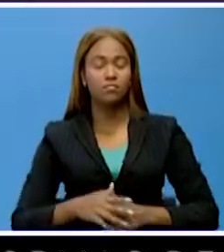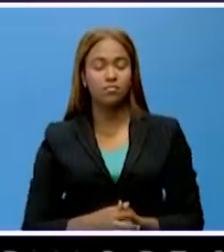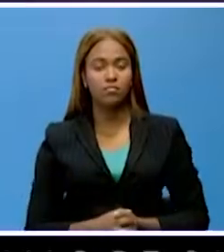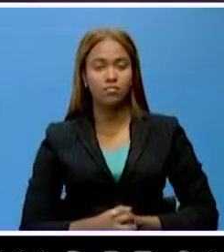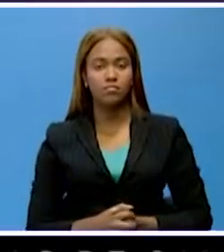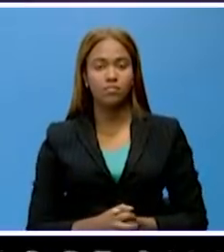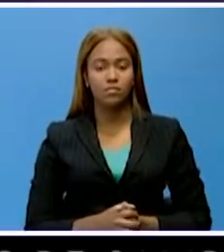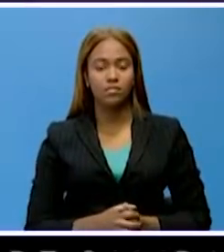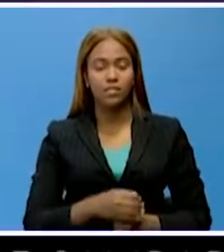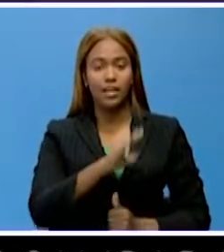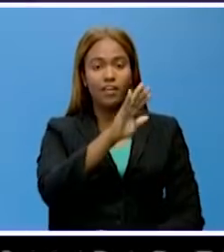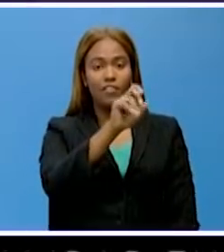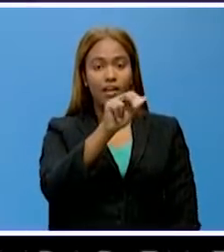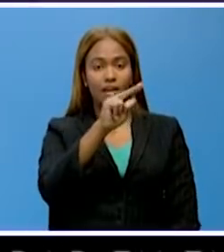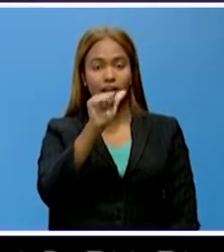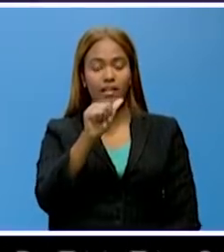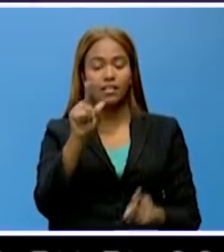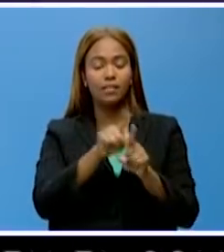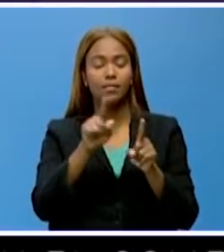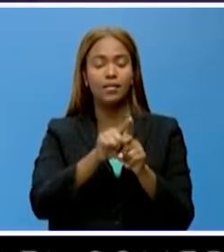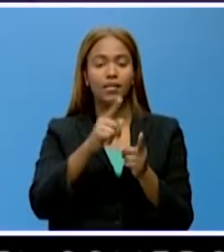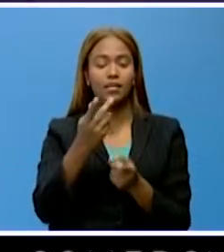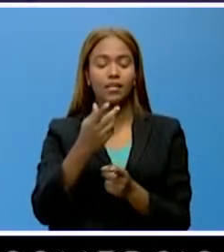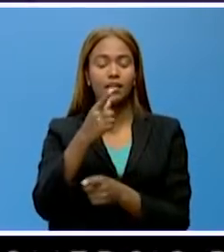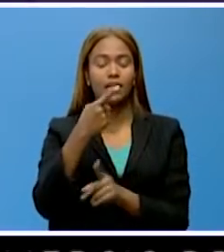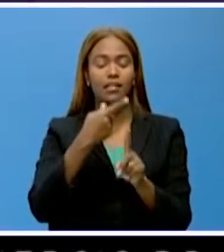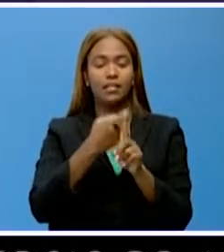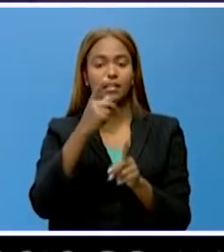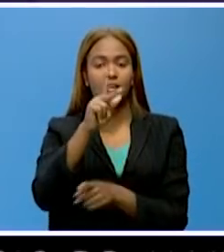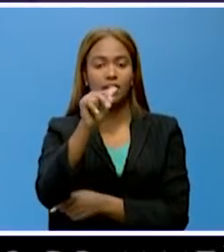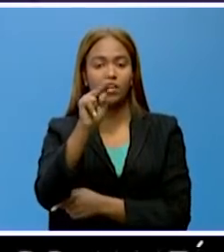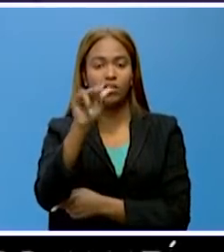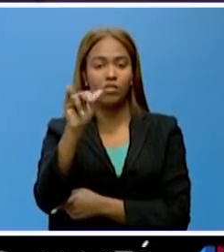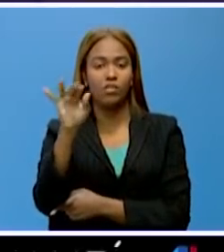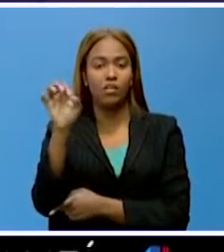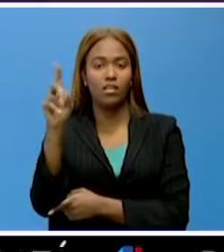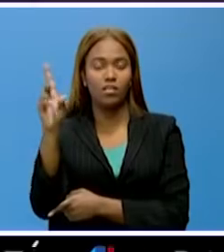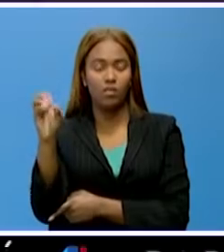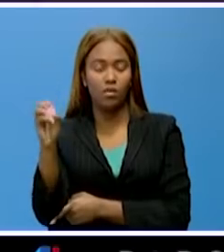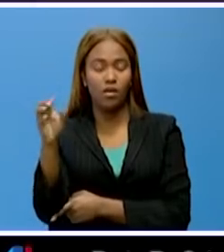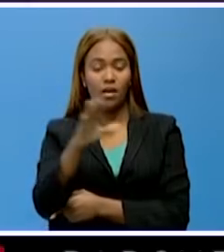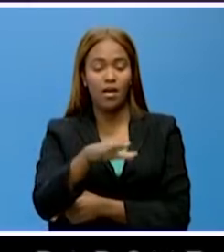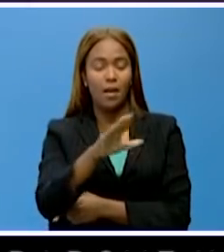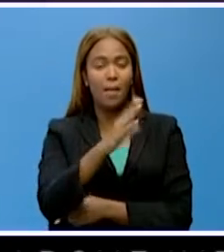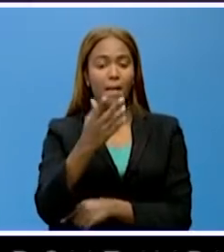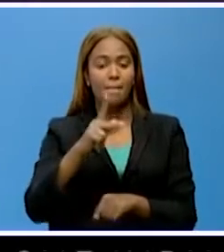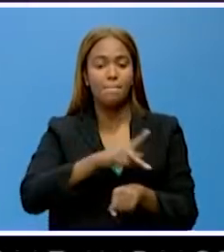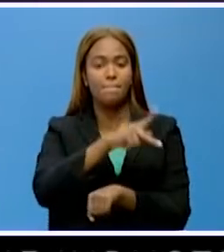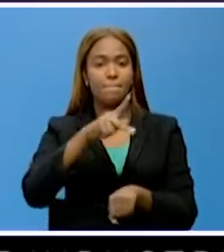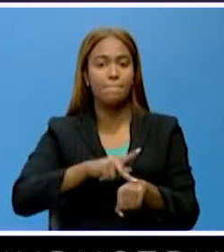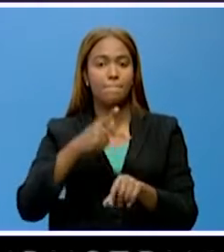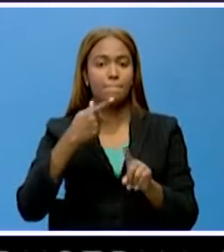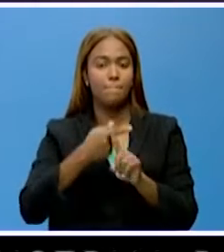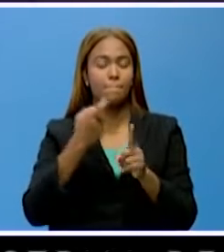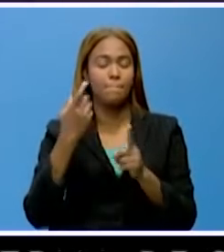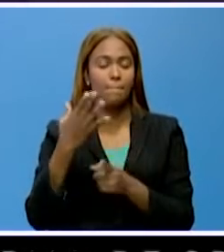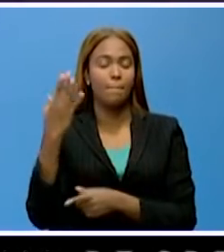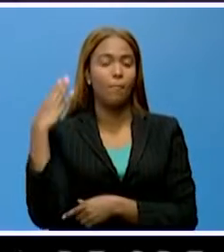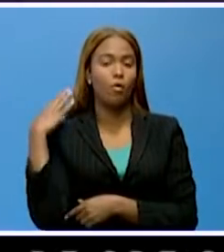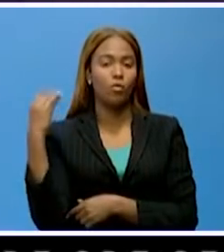de Bélgica, la variante de Reino Unido, en la provincia de Espaillat. Está la variante de Estados Unidos,